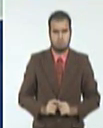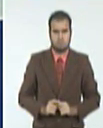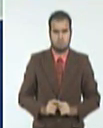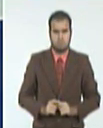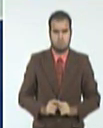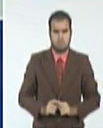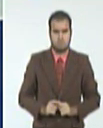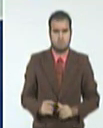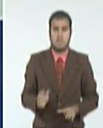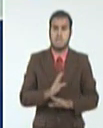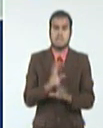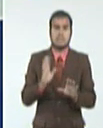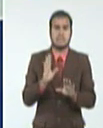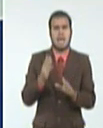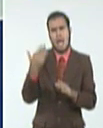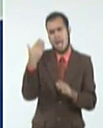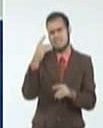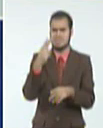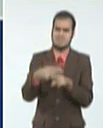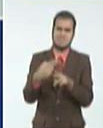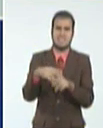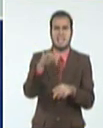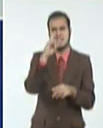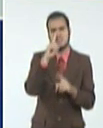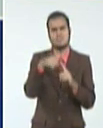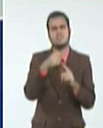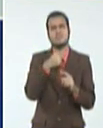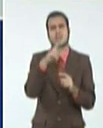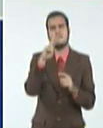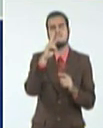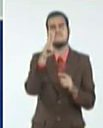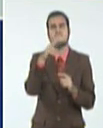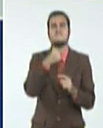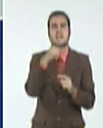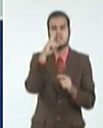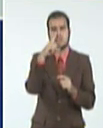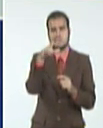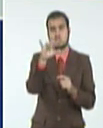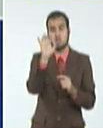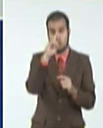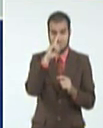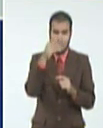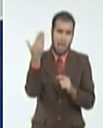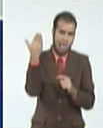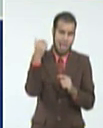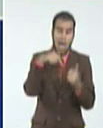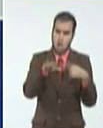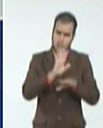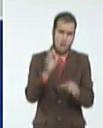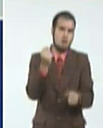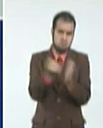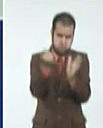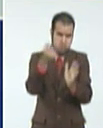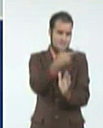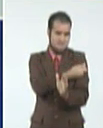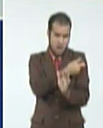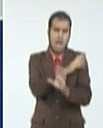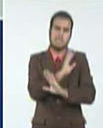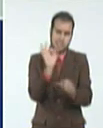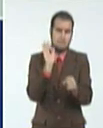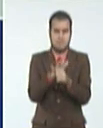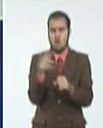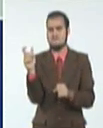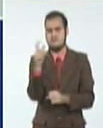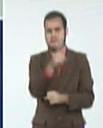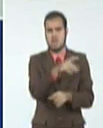como hablábamos de candidatos, ya estamos hablando hoy de vacunas, ahí tienen las cifras actualizadas y de